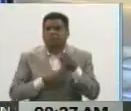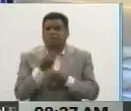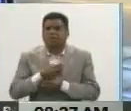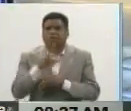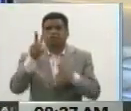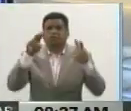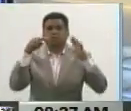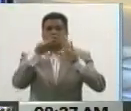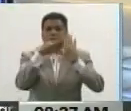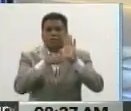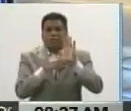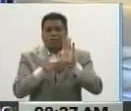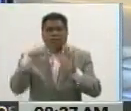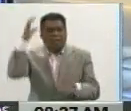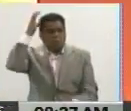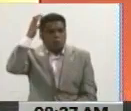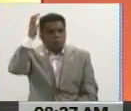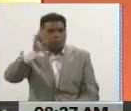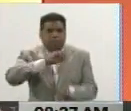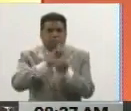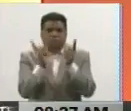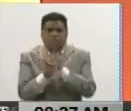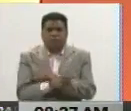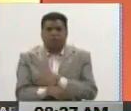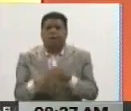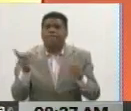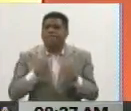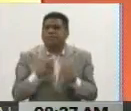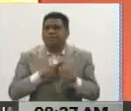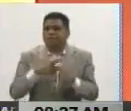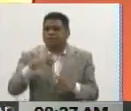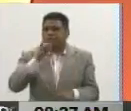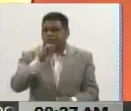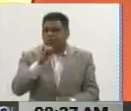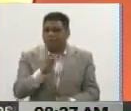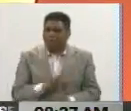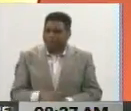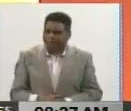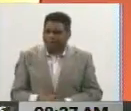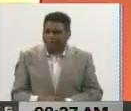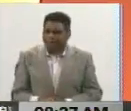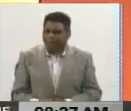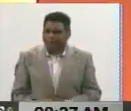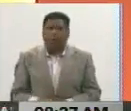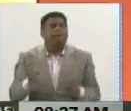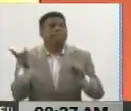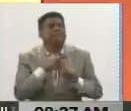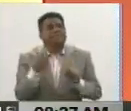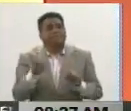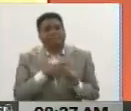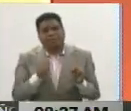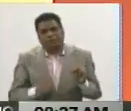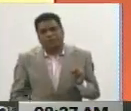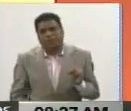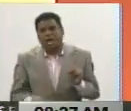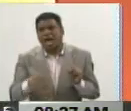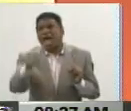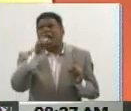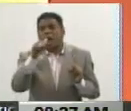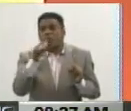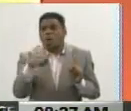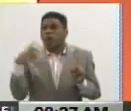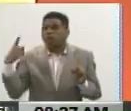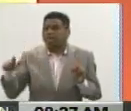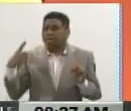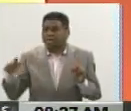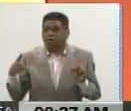conciencia completamente contrario? Bueno, lo primero que hace el capital es desinformar, ¿no? Por ejemplo, para nosotros el tema agua es un derecho humano